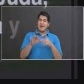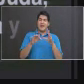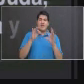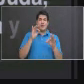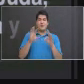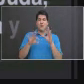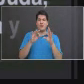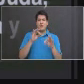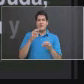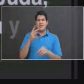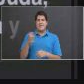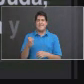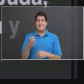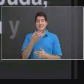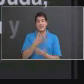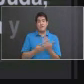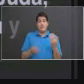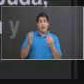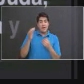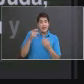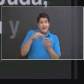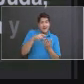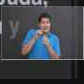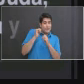Porque nunca lo encontré.